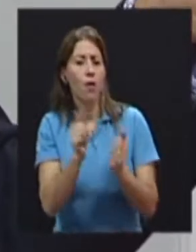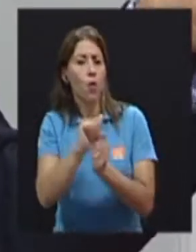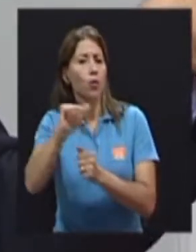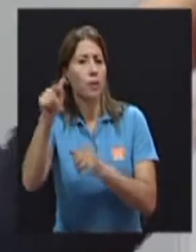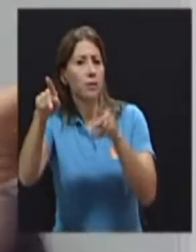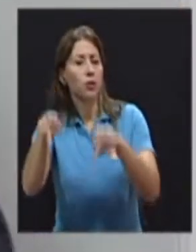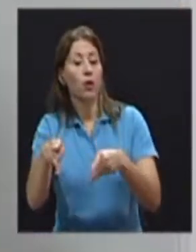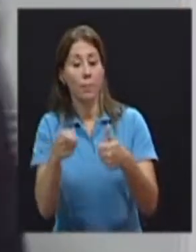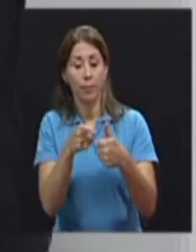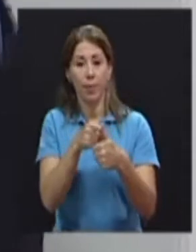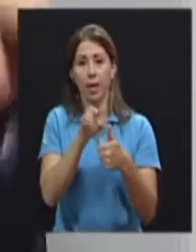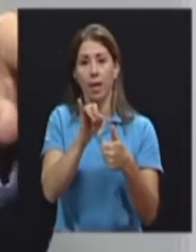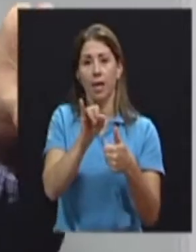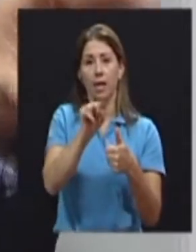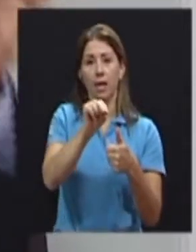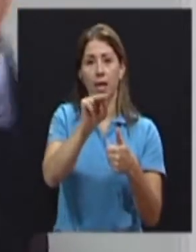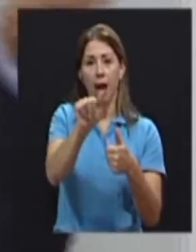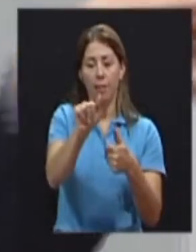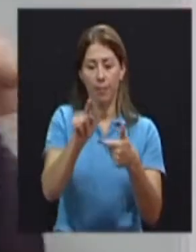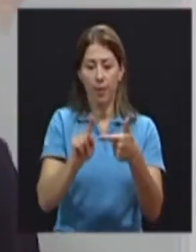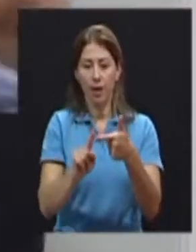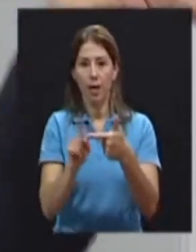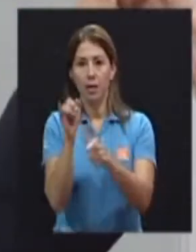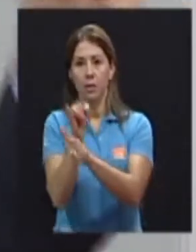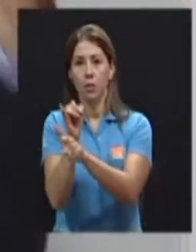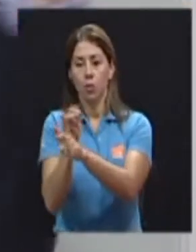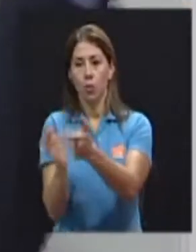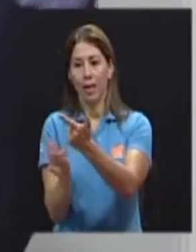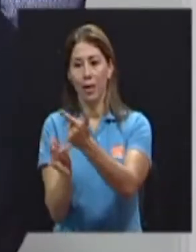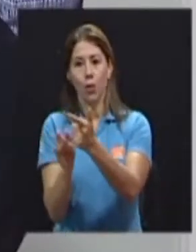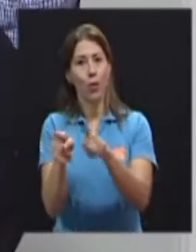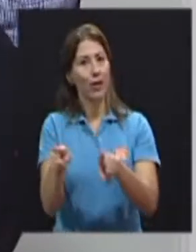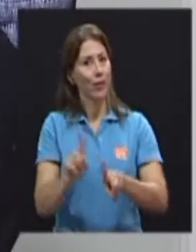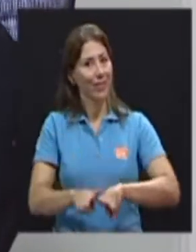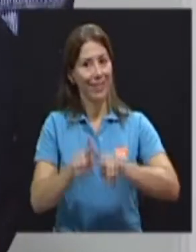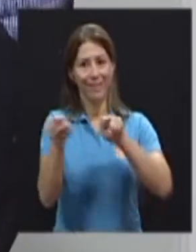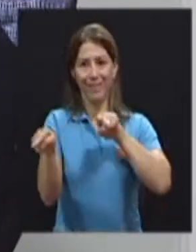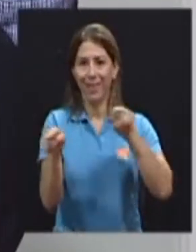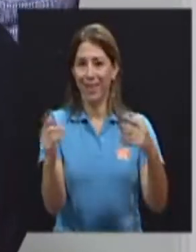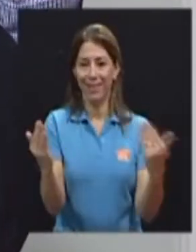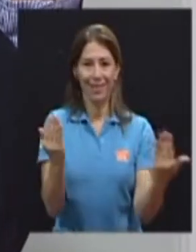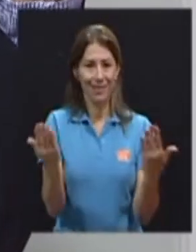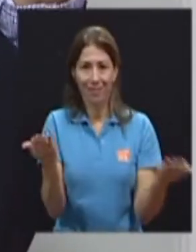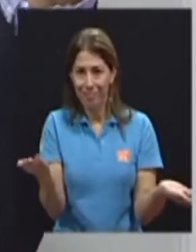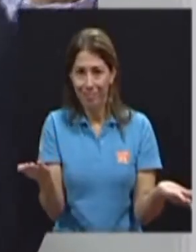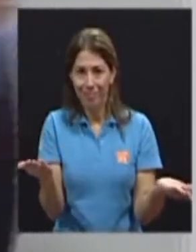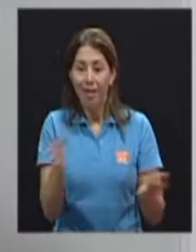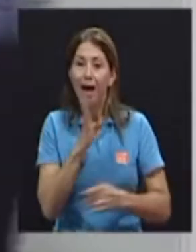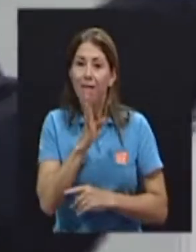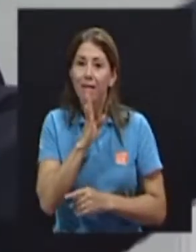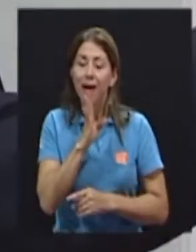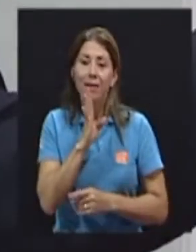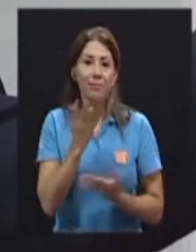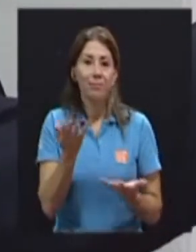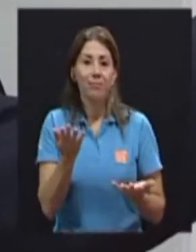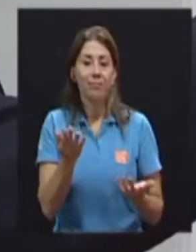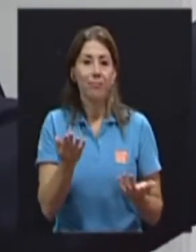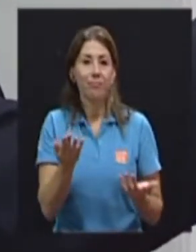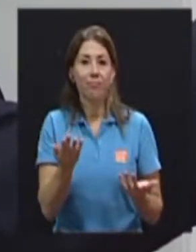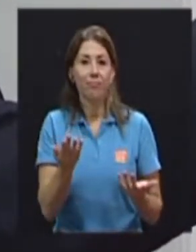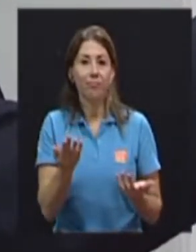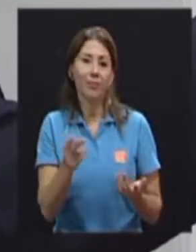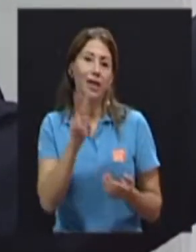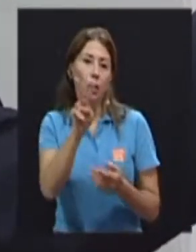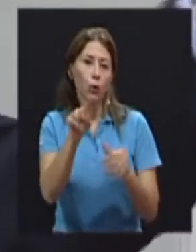INA y, por decir algo, el tecnológico, para hablar de 2 ámbitos y no había nada, era